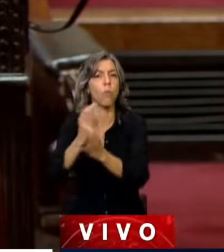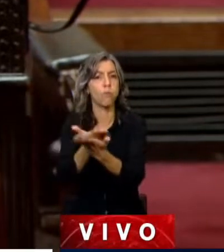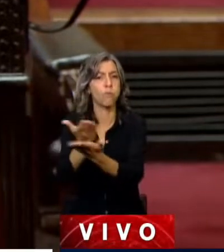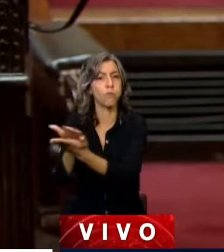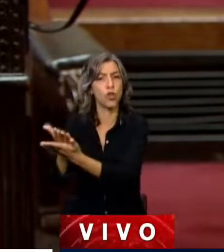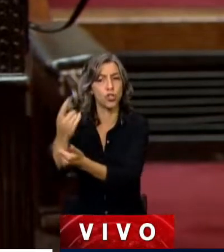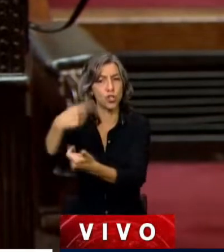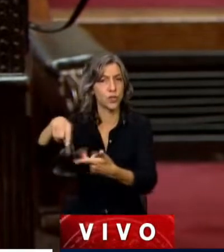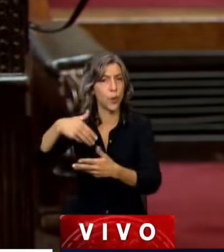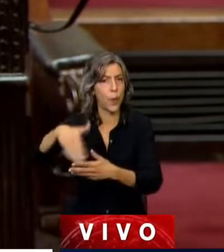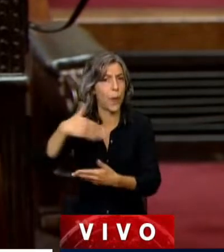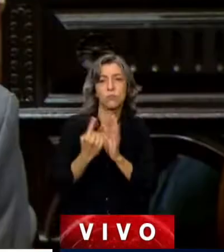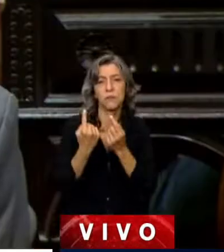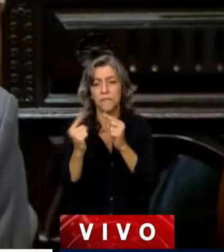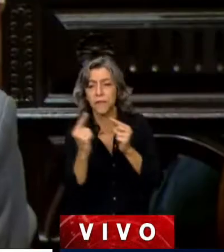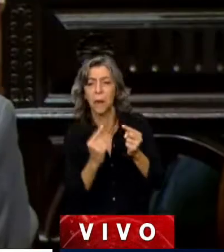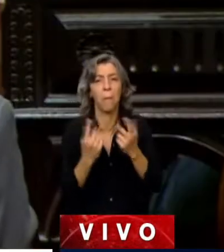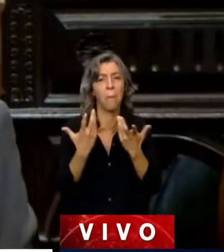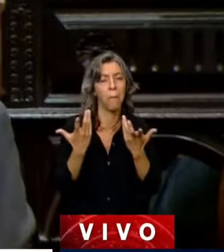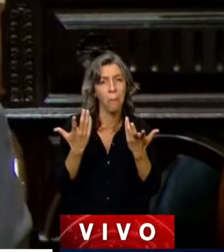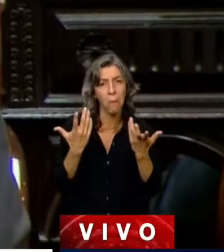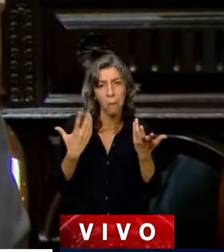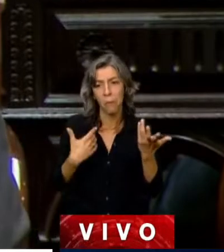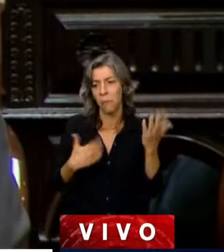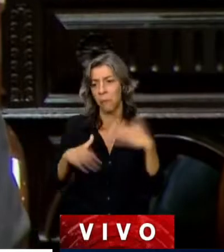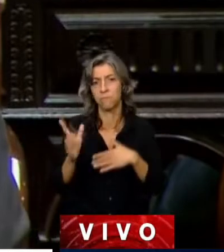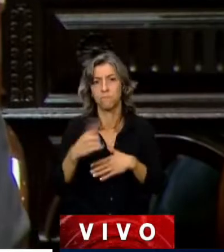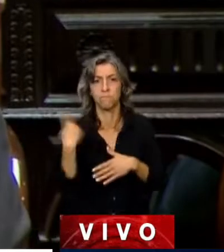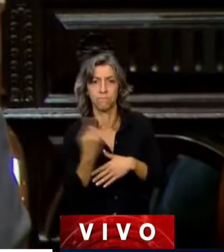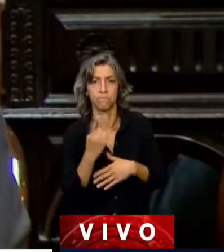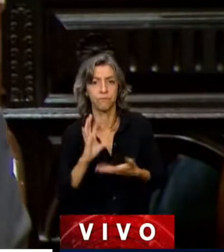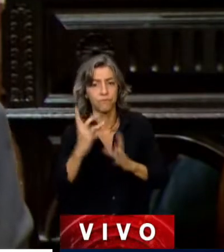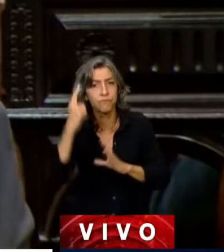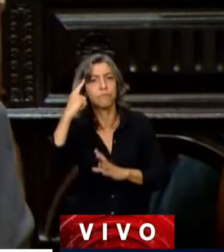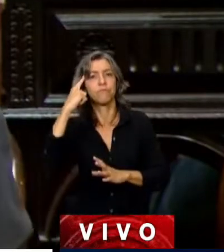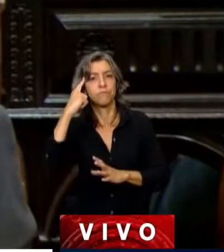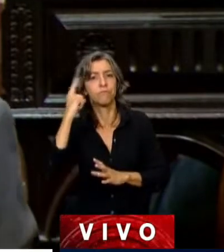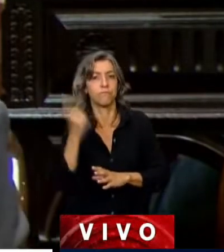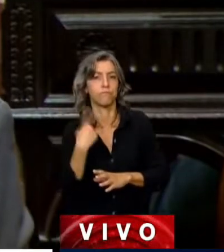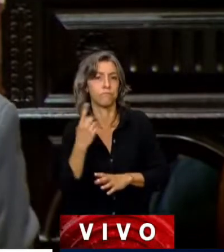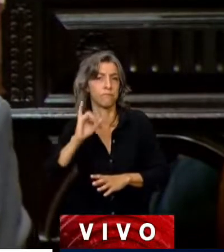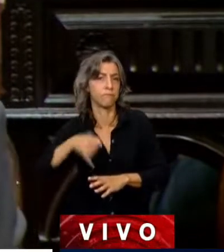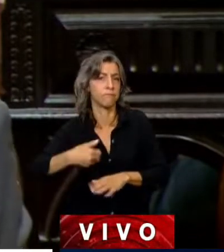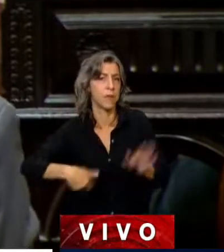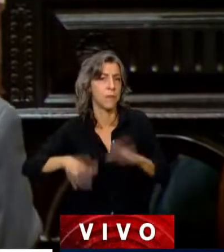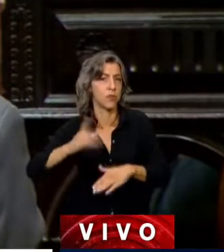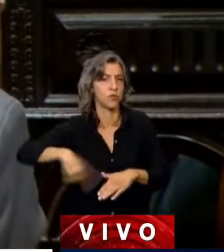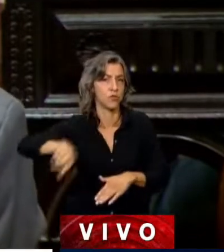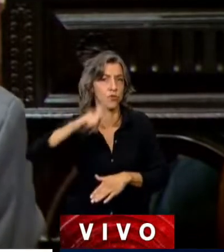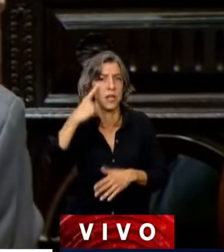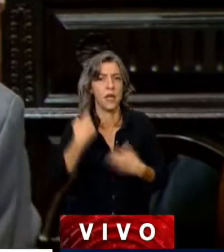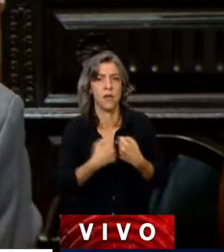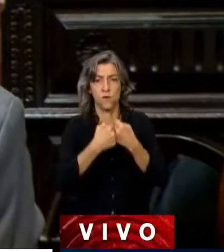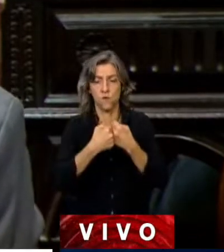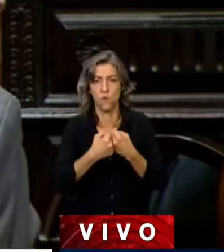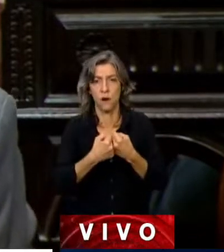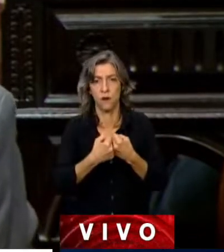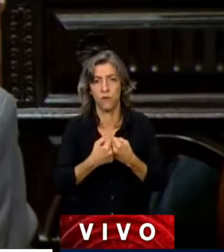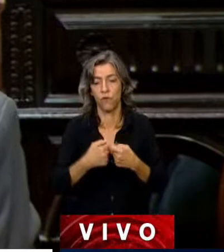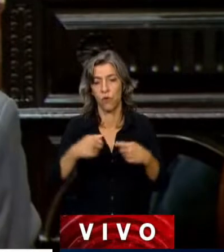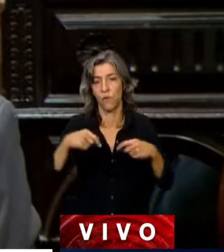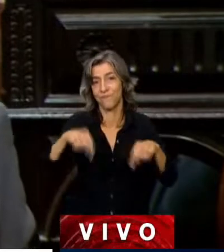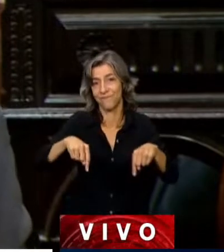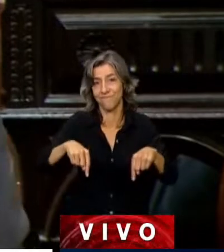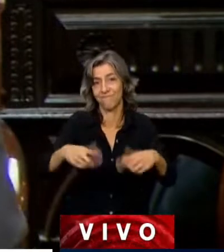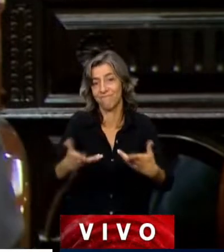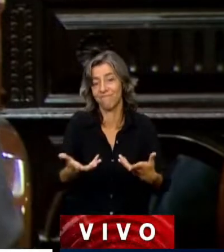habían convalidado en las comisiones la iniciativa sobre paridad de género en deporte, pero en los últimos días modificaron